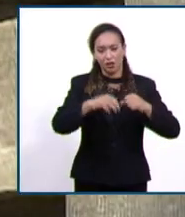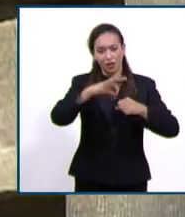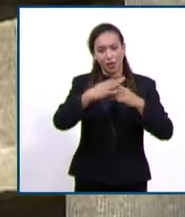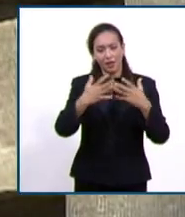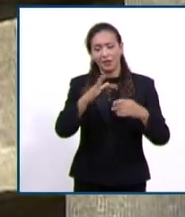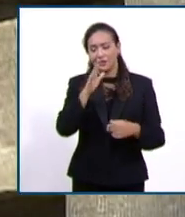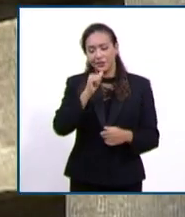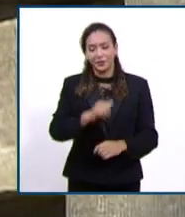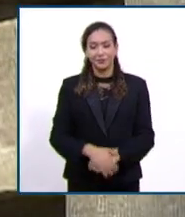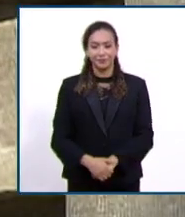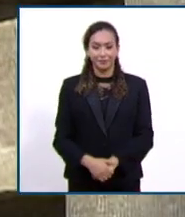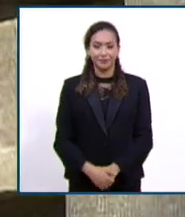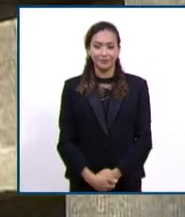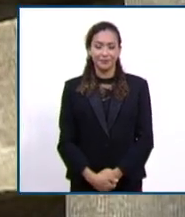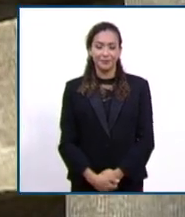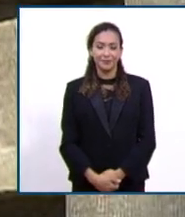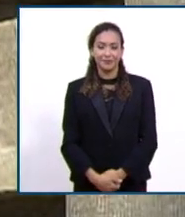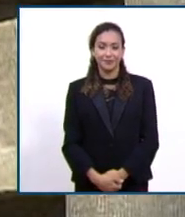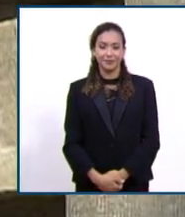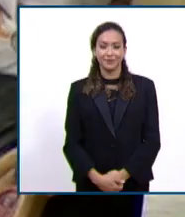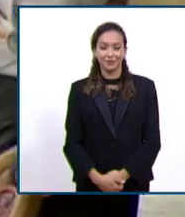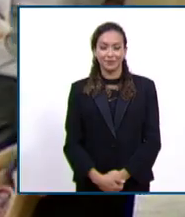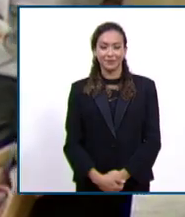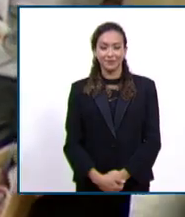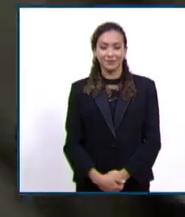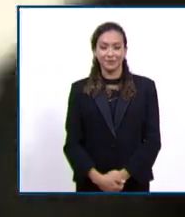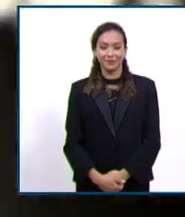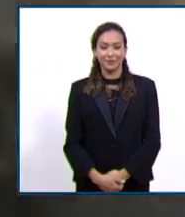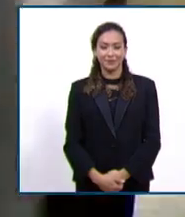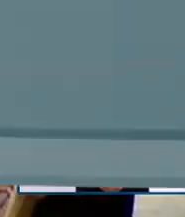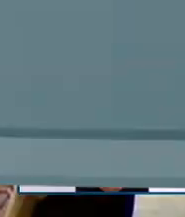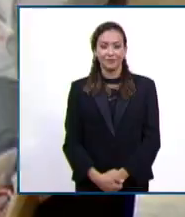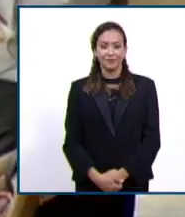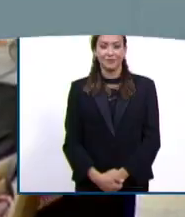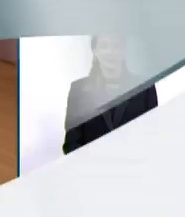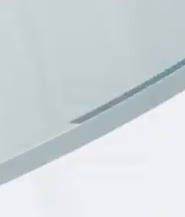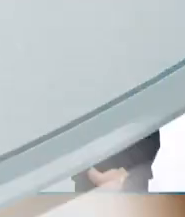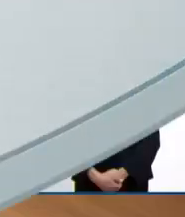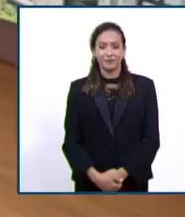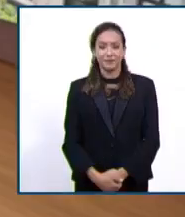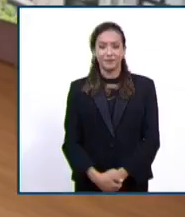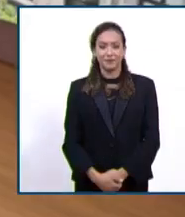electorales. Para el canal del Poder Judicial de la Federación.